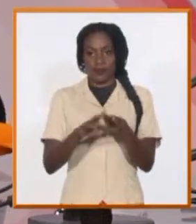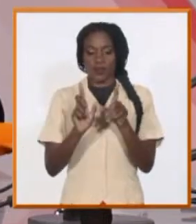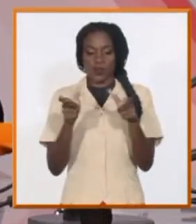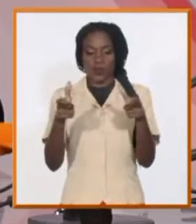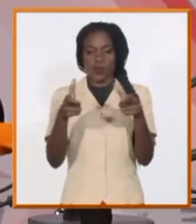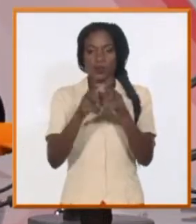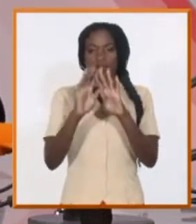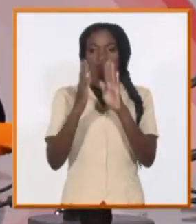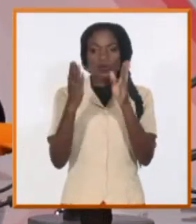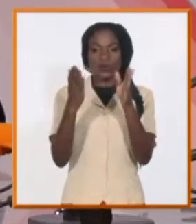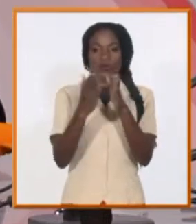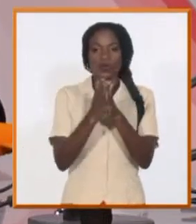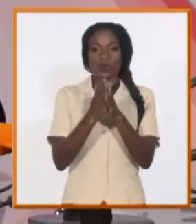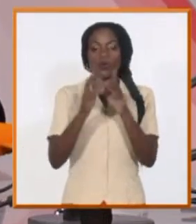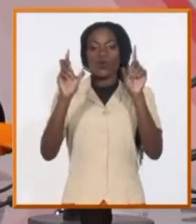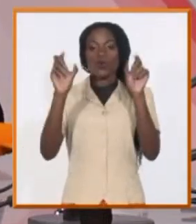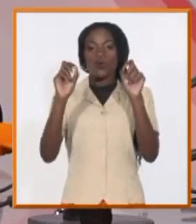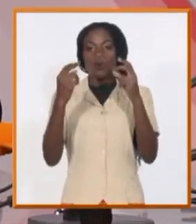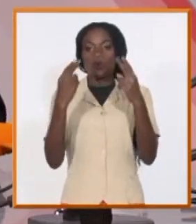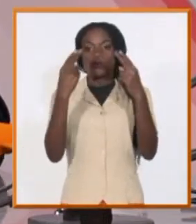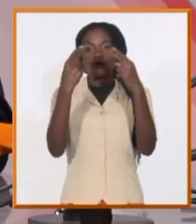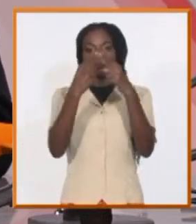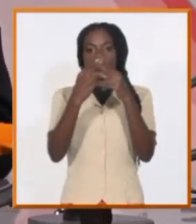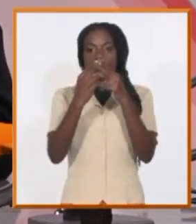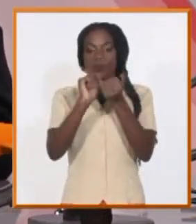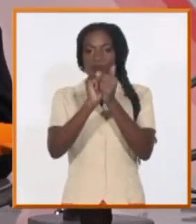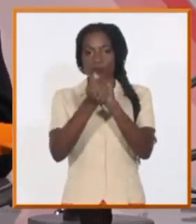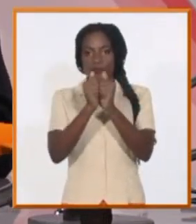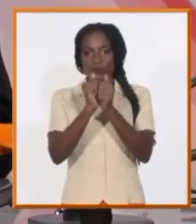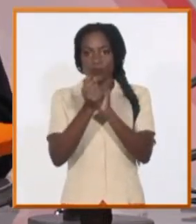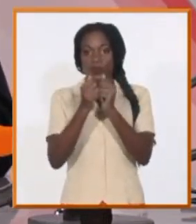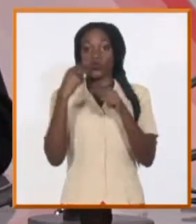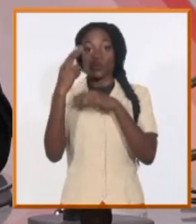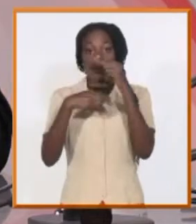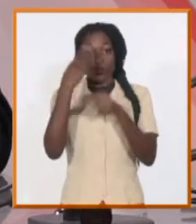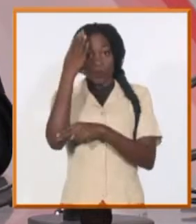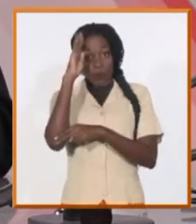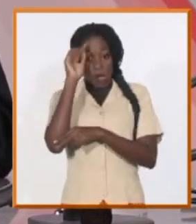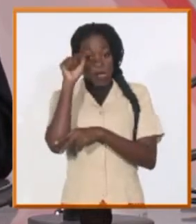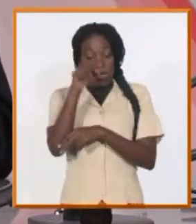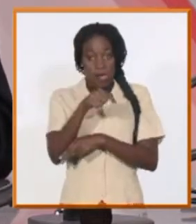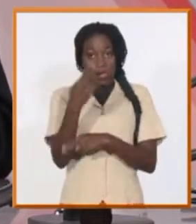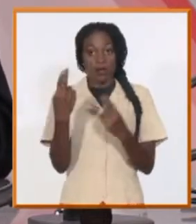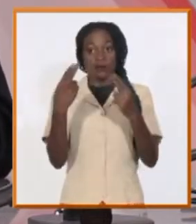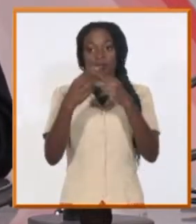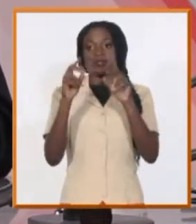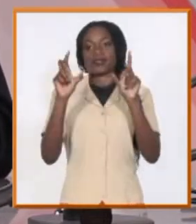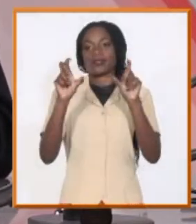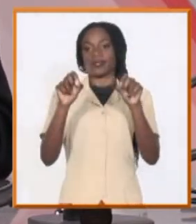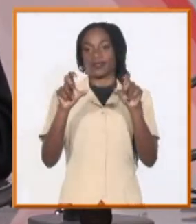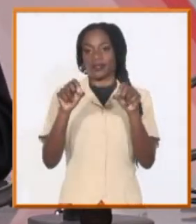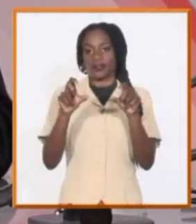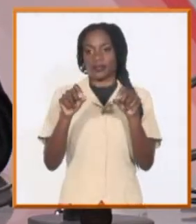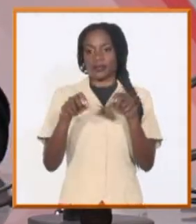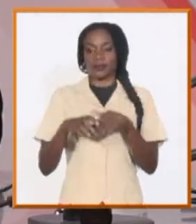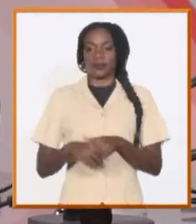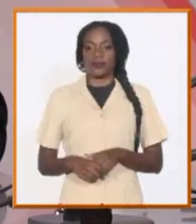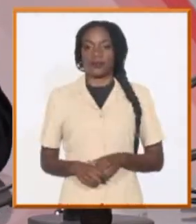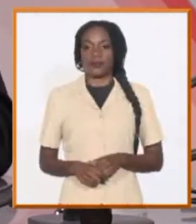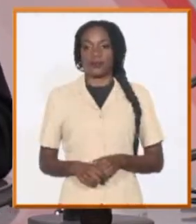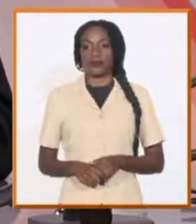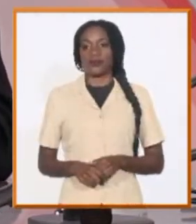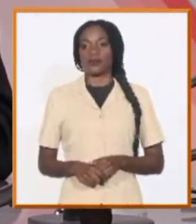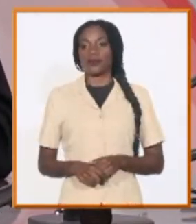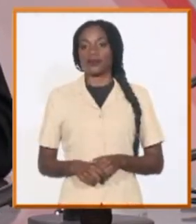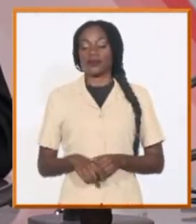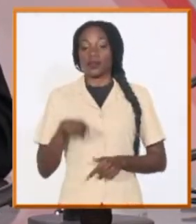resumen de los Juegos Panamericanos. La destacada actuación de Cuba en estos Juegos Panamericanos,